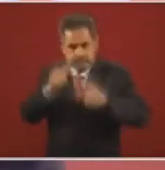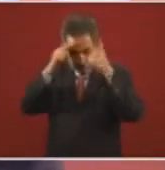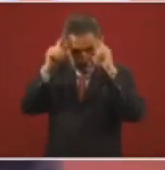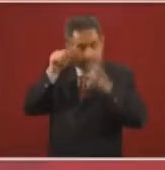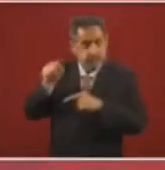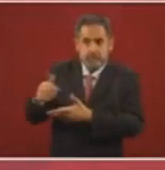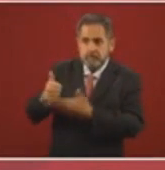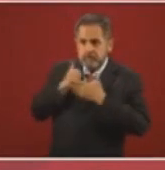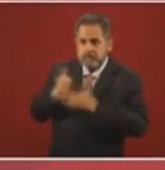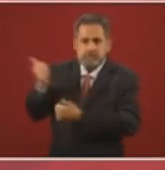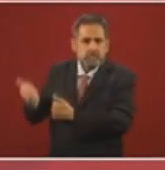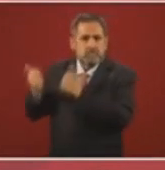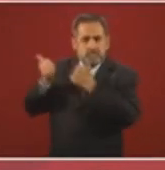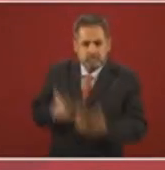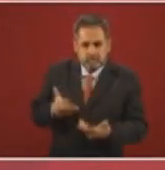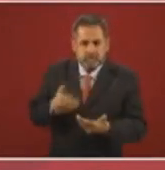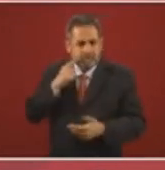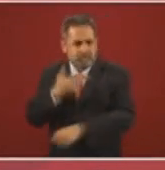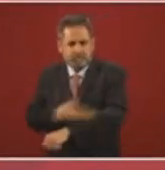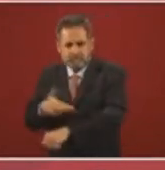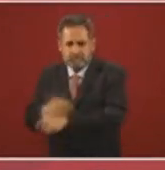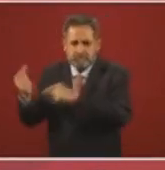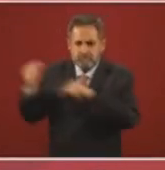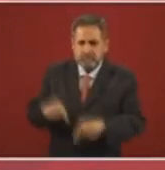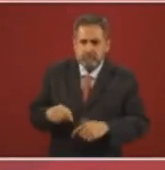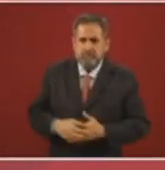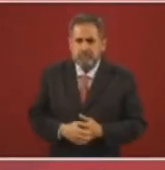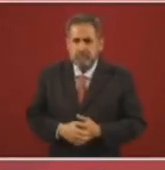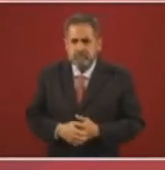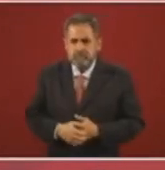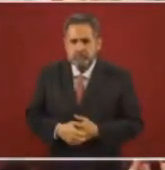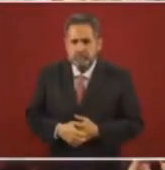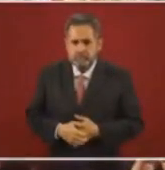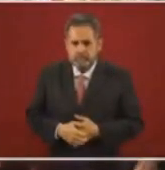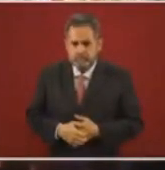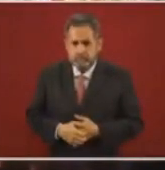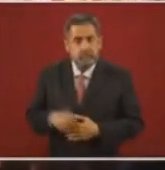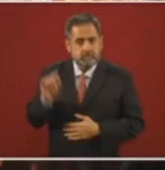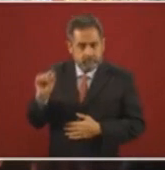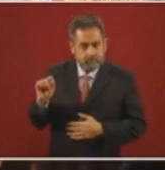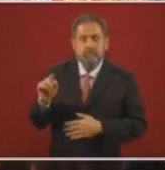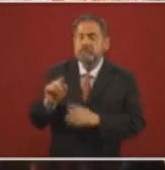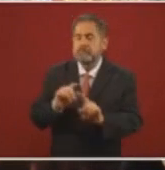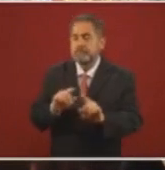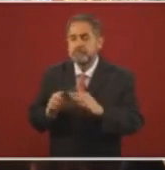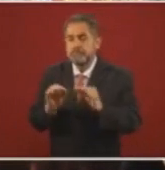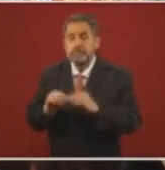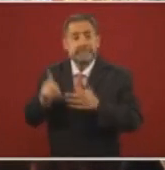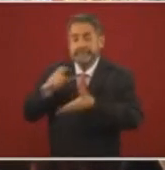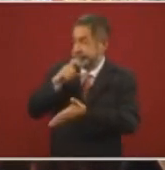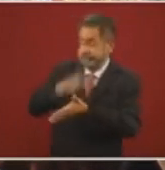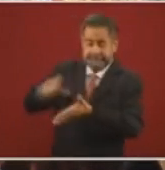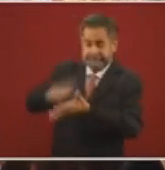secretaría de marina su apoyo en toda la coordinación logística desde entonces compramos